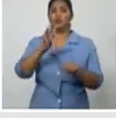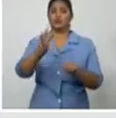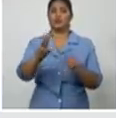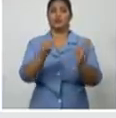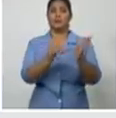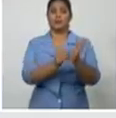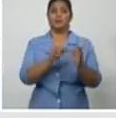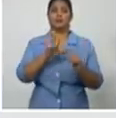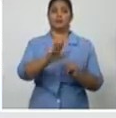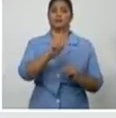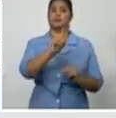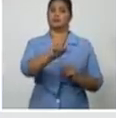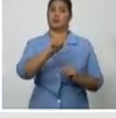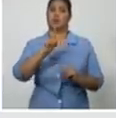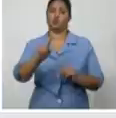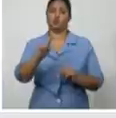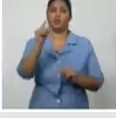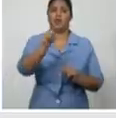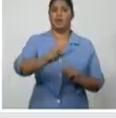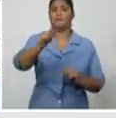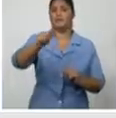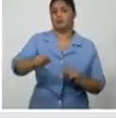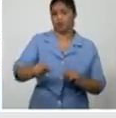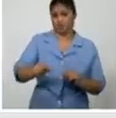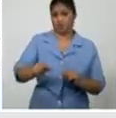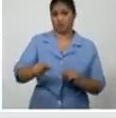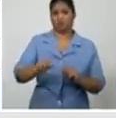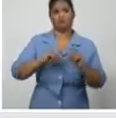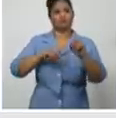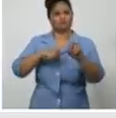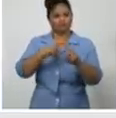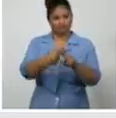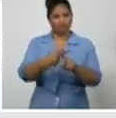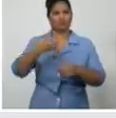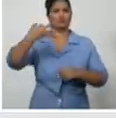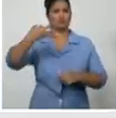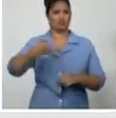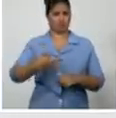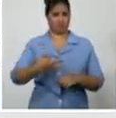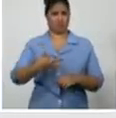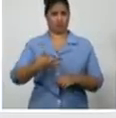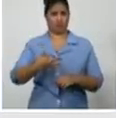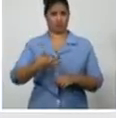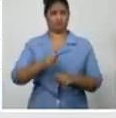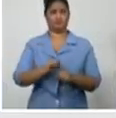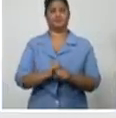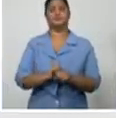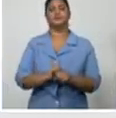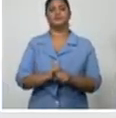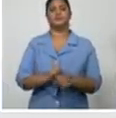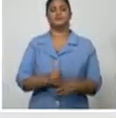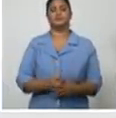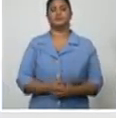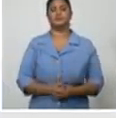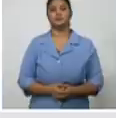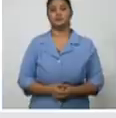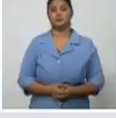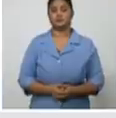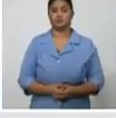93.511 personas que han sido diagnosticados con esta enfermedad. Eso hace que